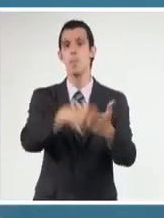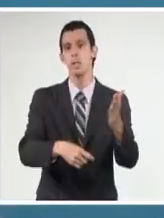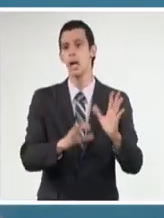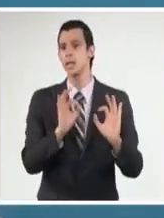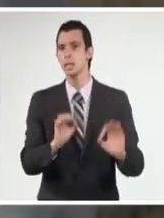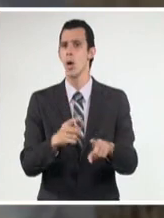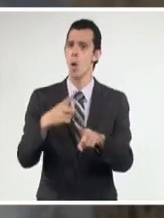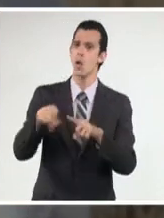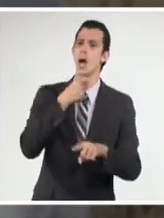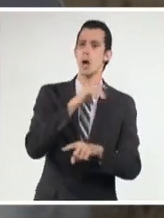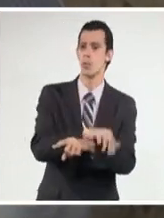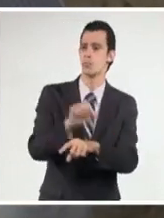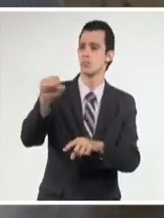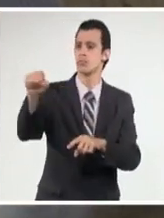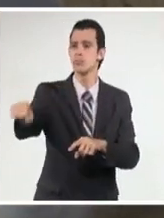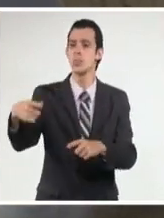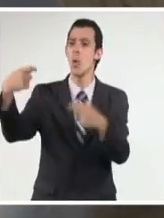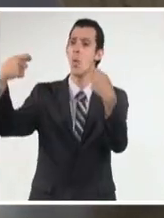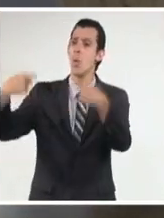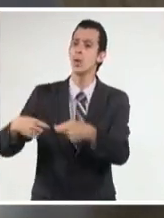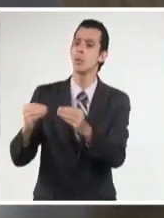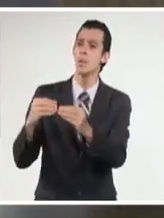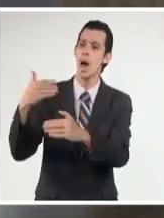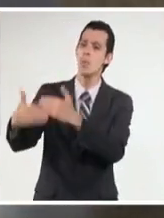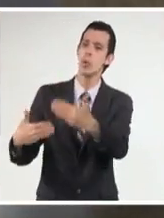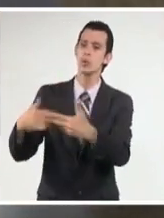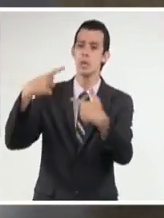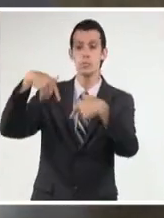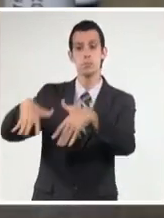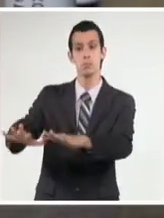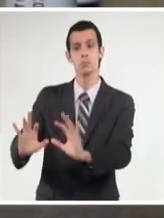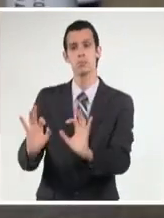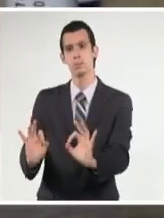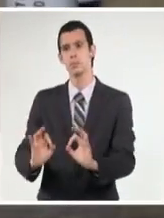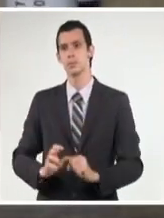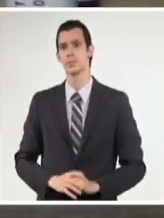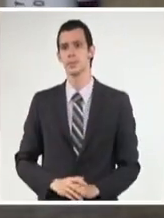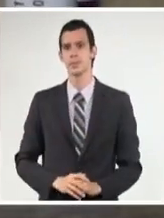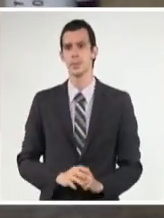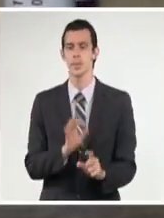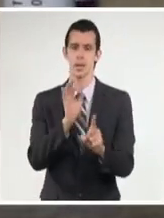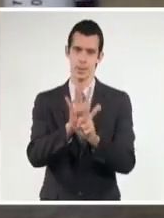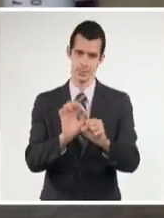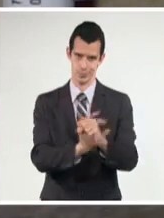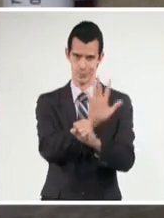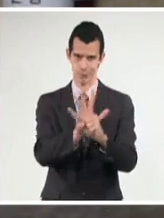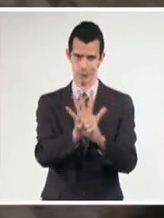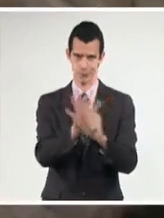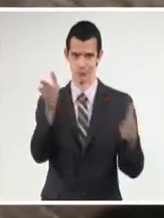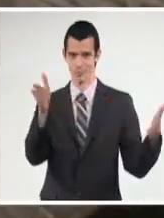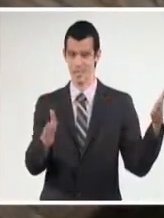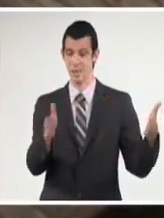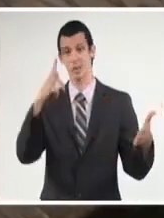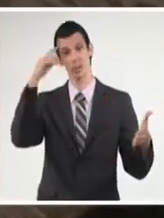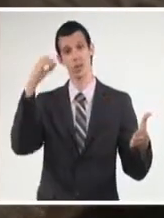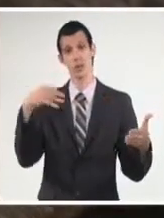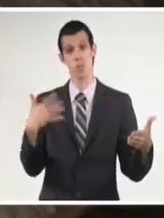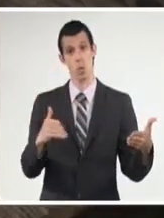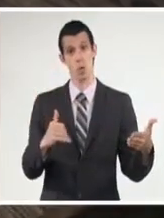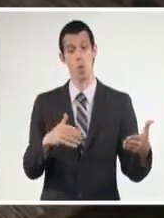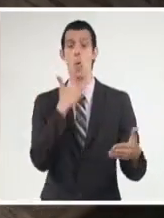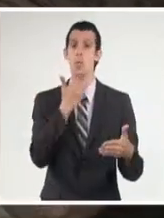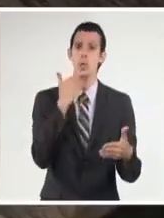hasta ahí ha sido llevado. Desde que comenzó el impacto de la pandemia en el territorio nacional, las autoridades policiales mantienen un enfrentamiento